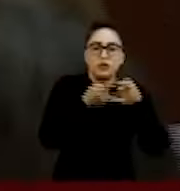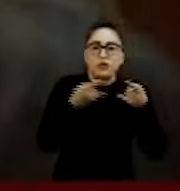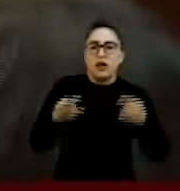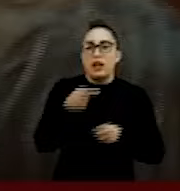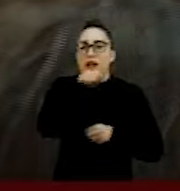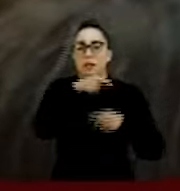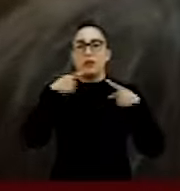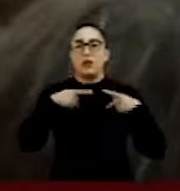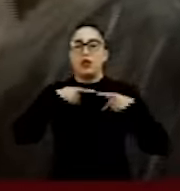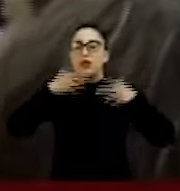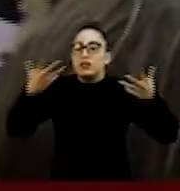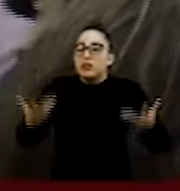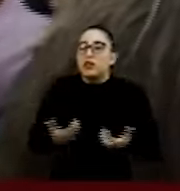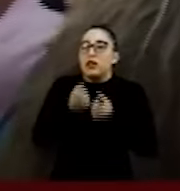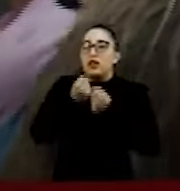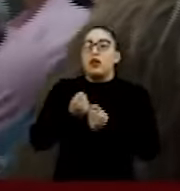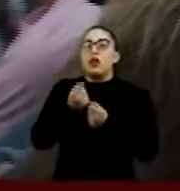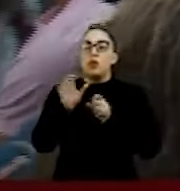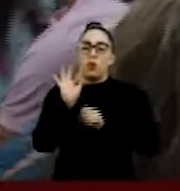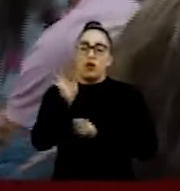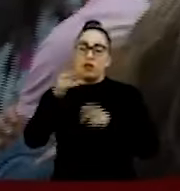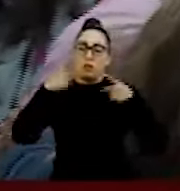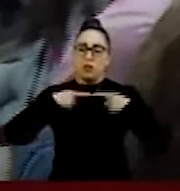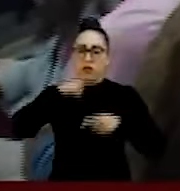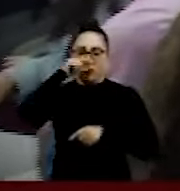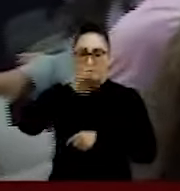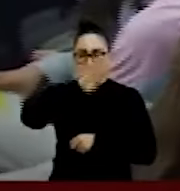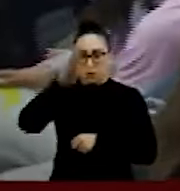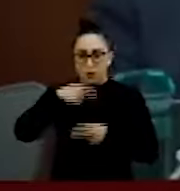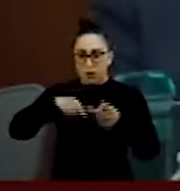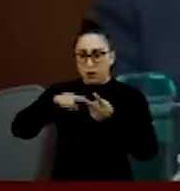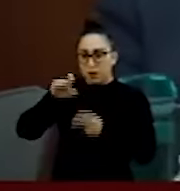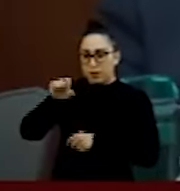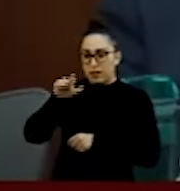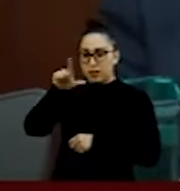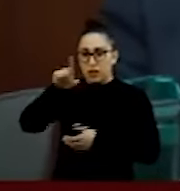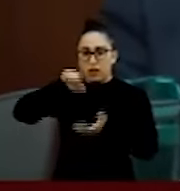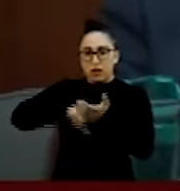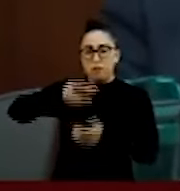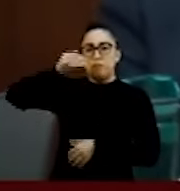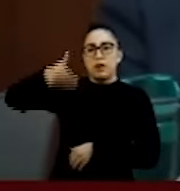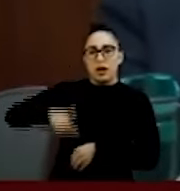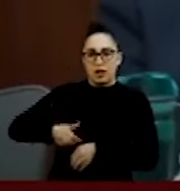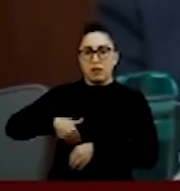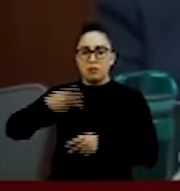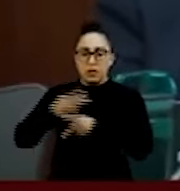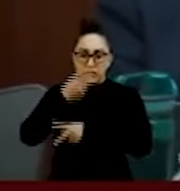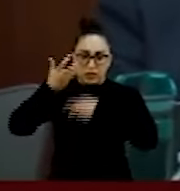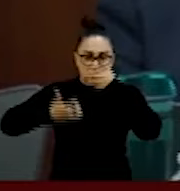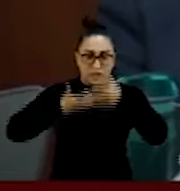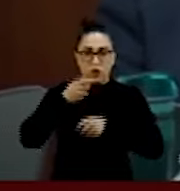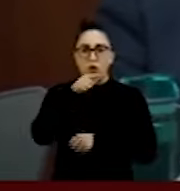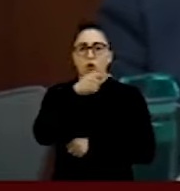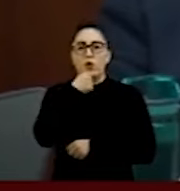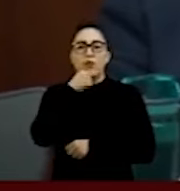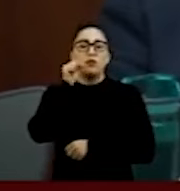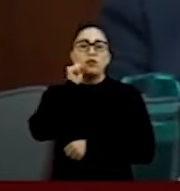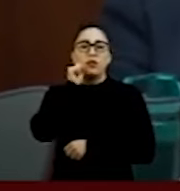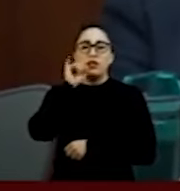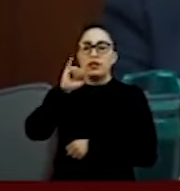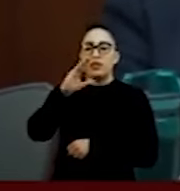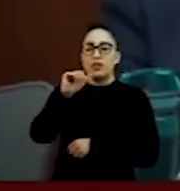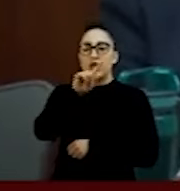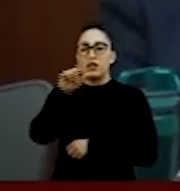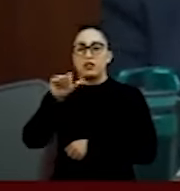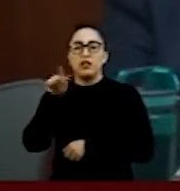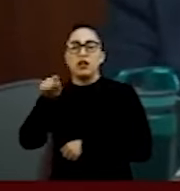tragedia, donde perdieron la vida 40 personas y 27 más resultaron lesionadas. El senador Emilio Álvarez y Casa señaló que